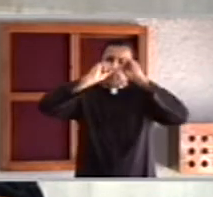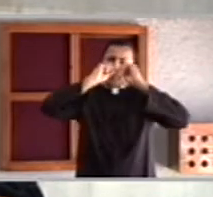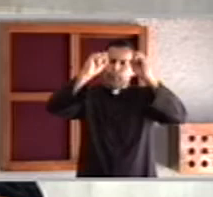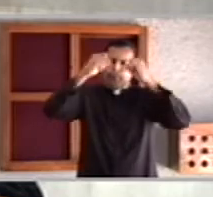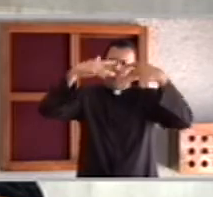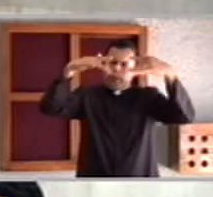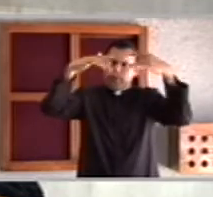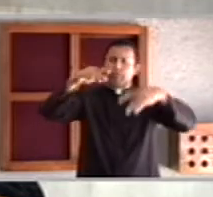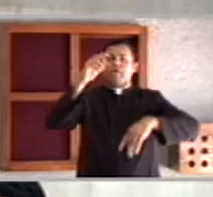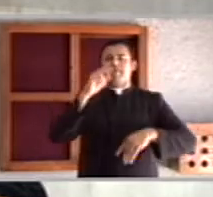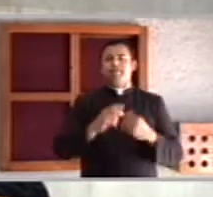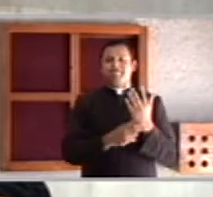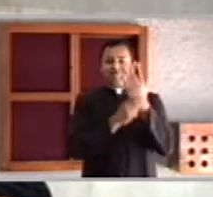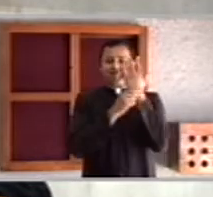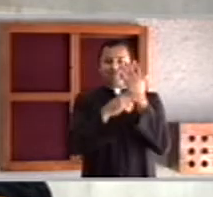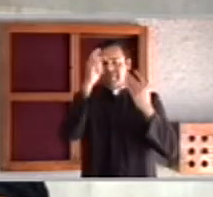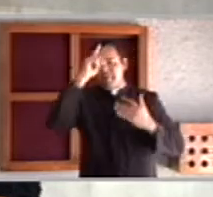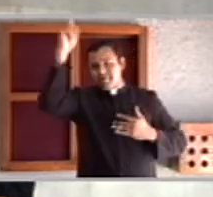Palabra de Dios.